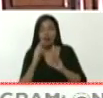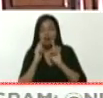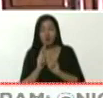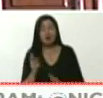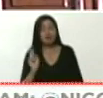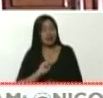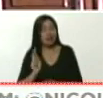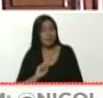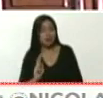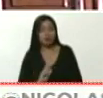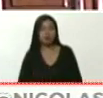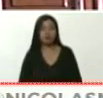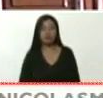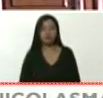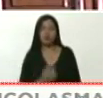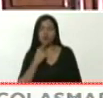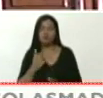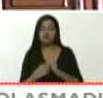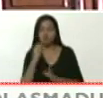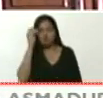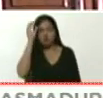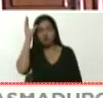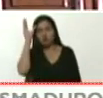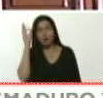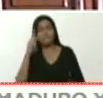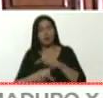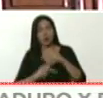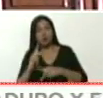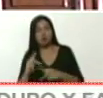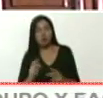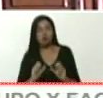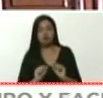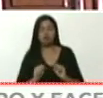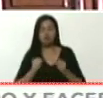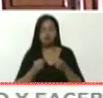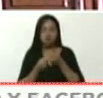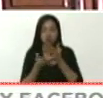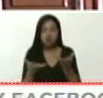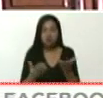resultados de la capacidad productiva y de la capacidad de expansión.